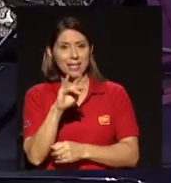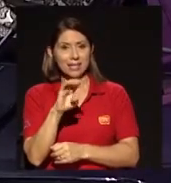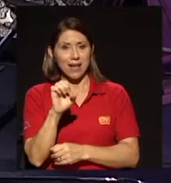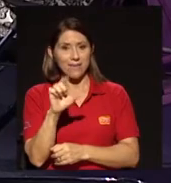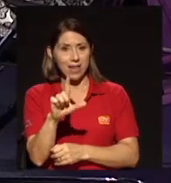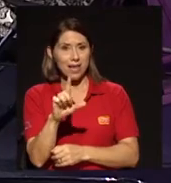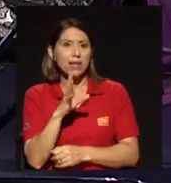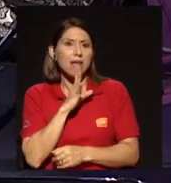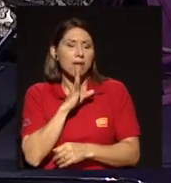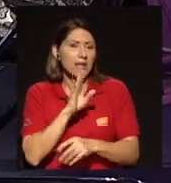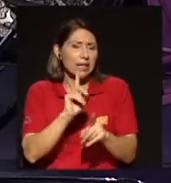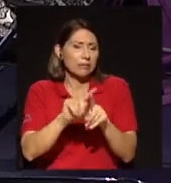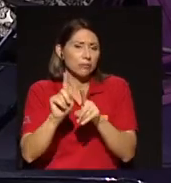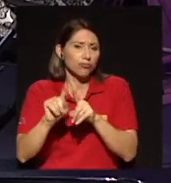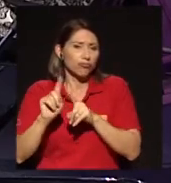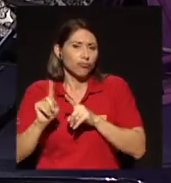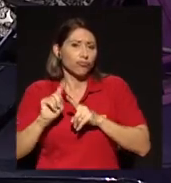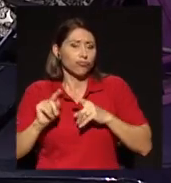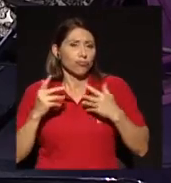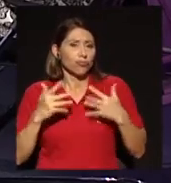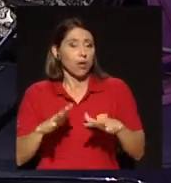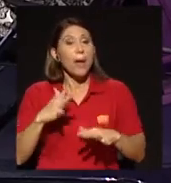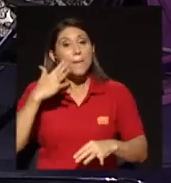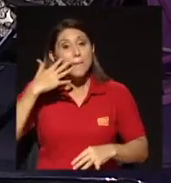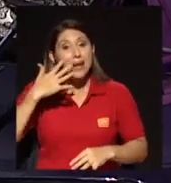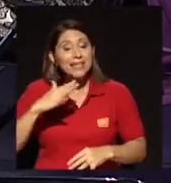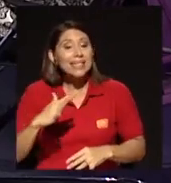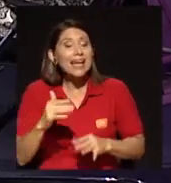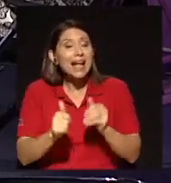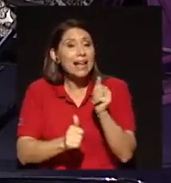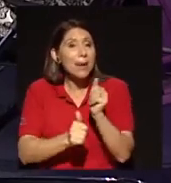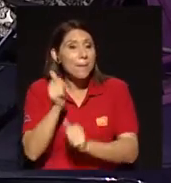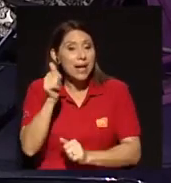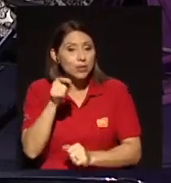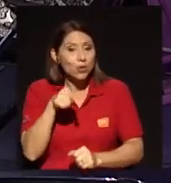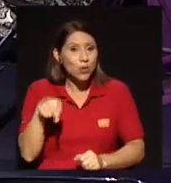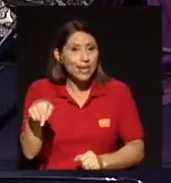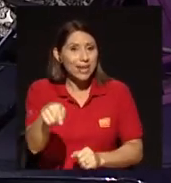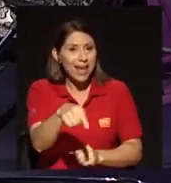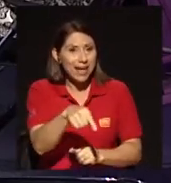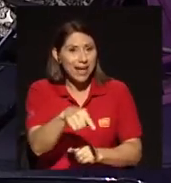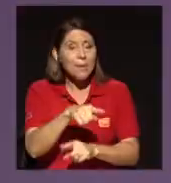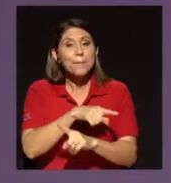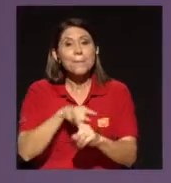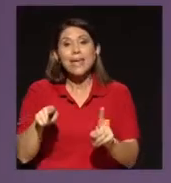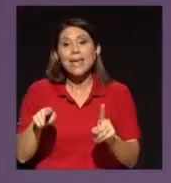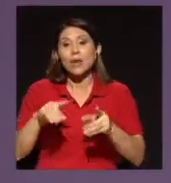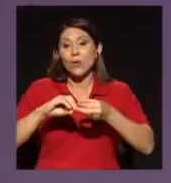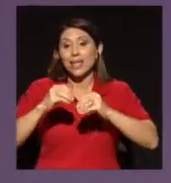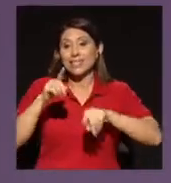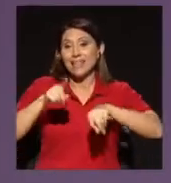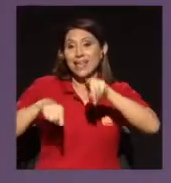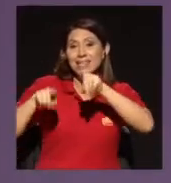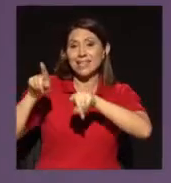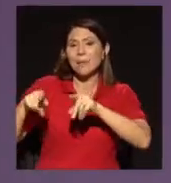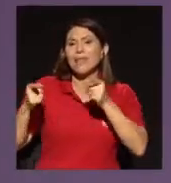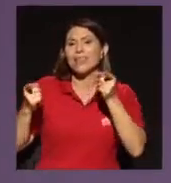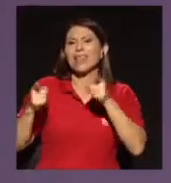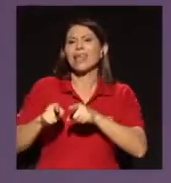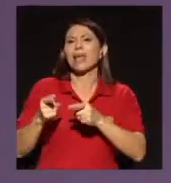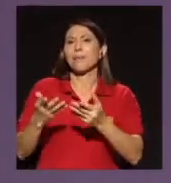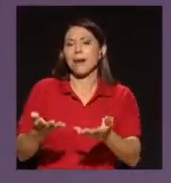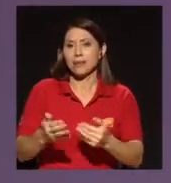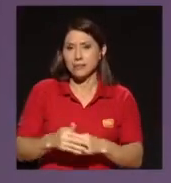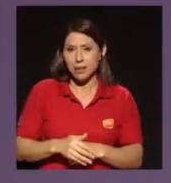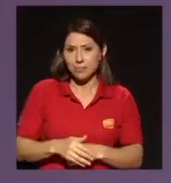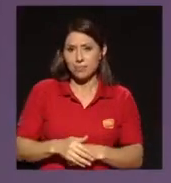son, ¿verdad? Que incluso pareciera que la mayoría, ¿verdad? Pero estadísticamente, ¿qué es lo que pasa? Que